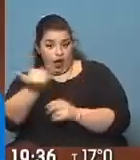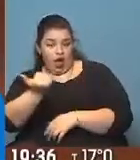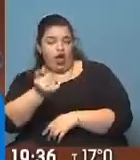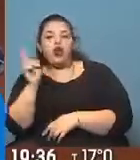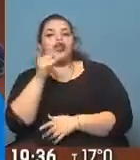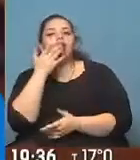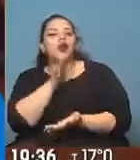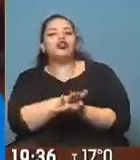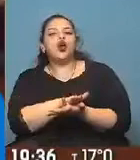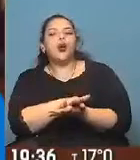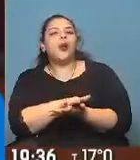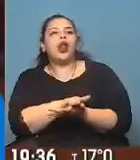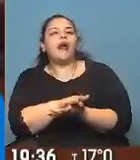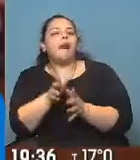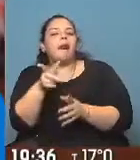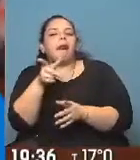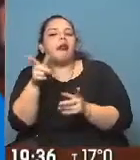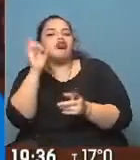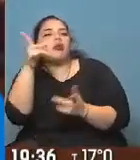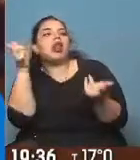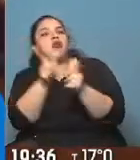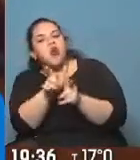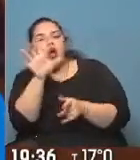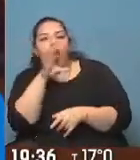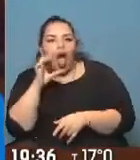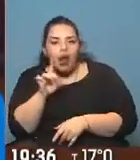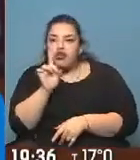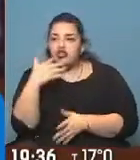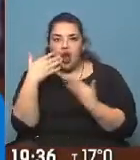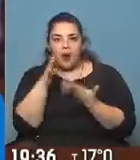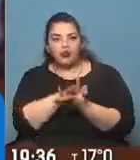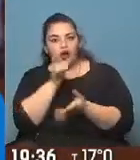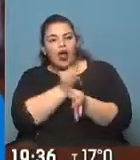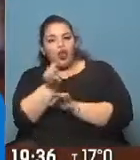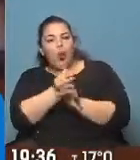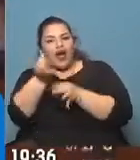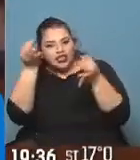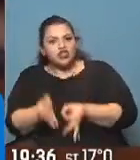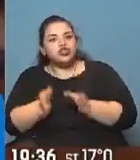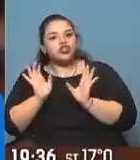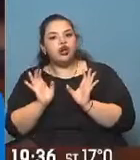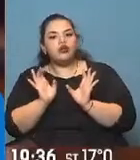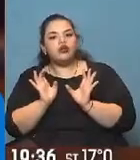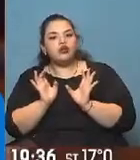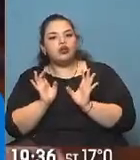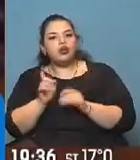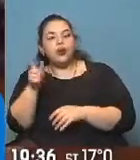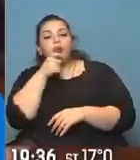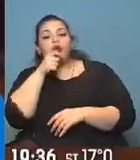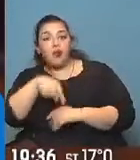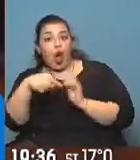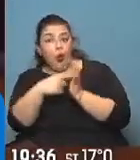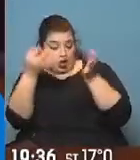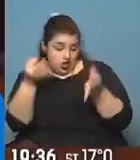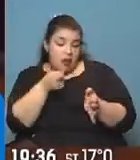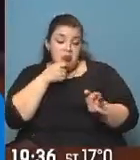estamos hablando de un punto más o menos de paritaria estamos hablando de cómo se estructura el sistema educativo porque cuando uno ve como en la provincia de buenos aires